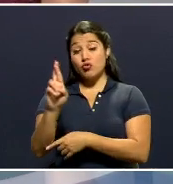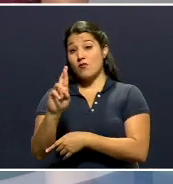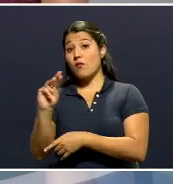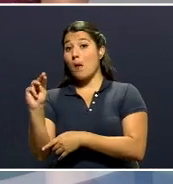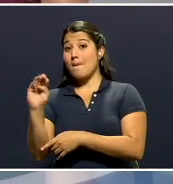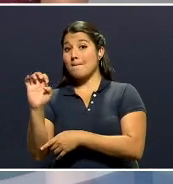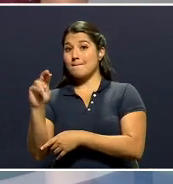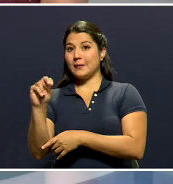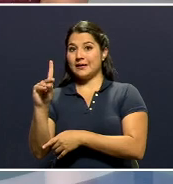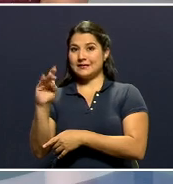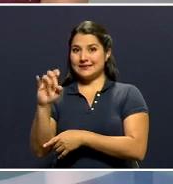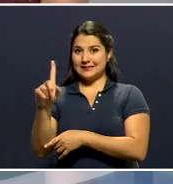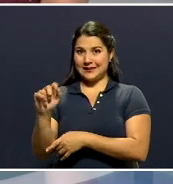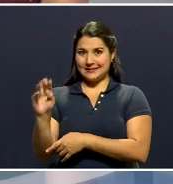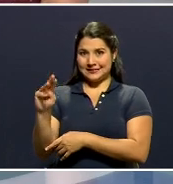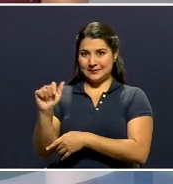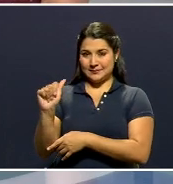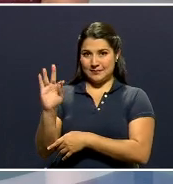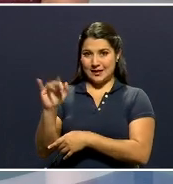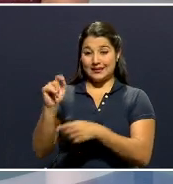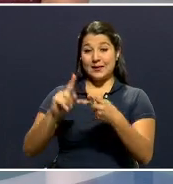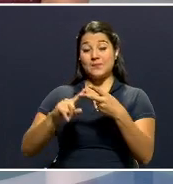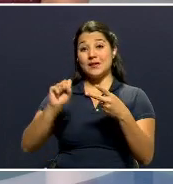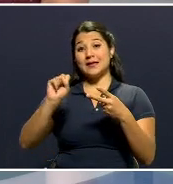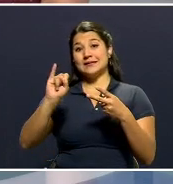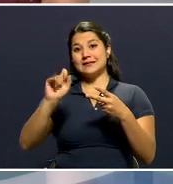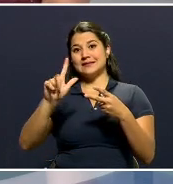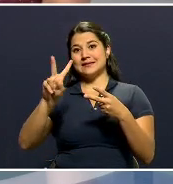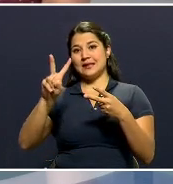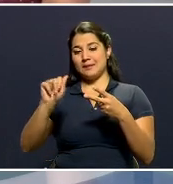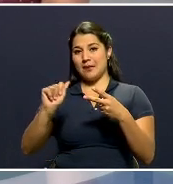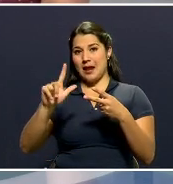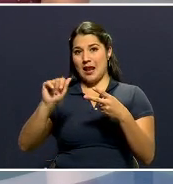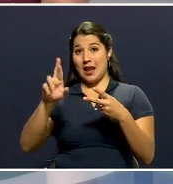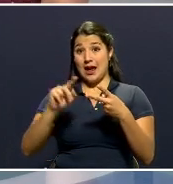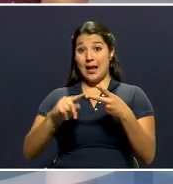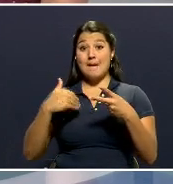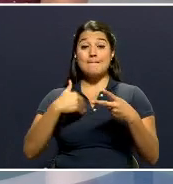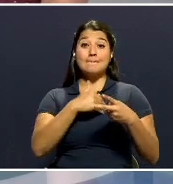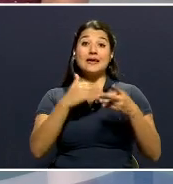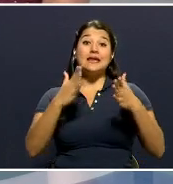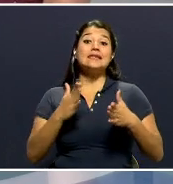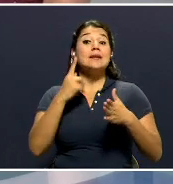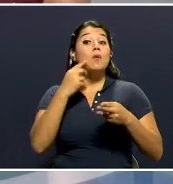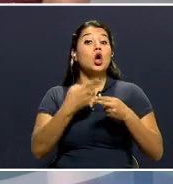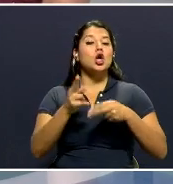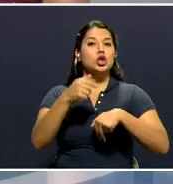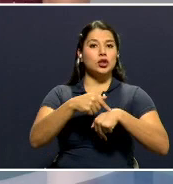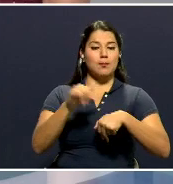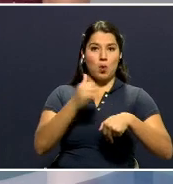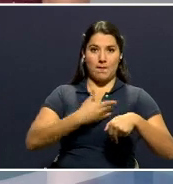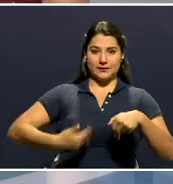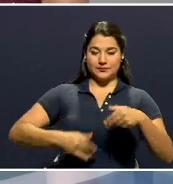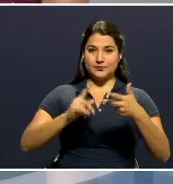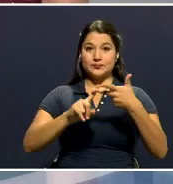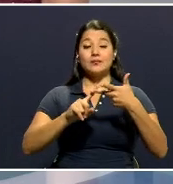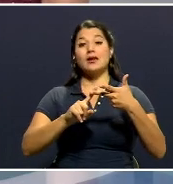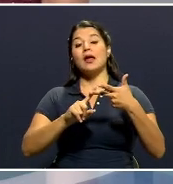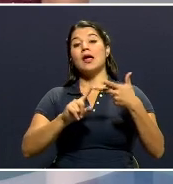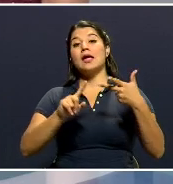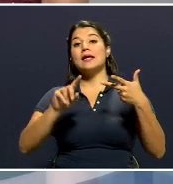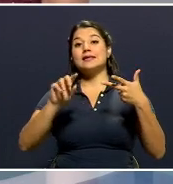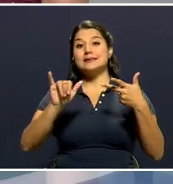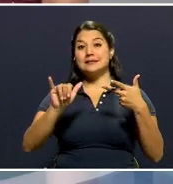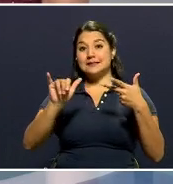quien acompañan Silvia Lara Povedano, ahora ministra interina de la Presidencia, y Yanina Dinarte, ministra